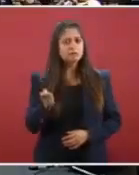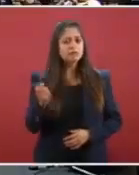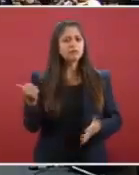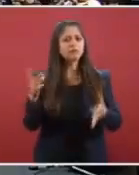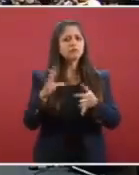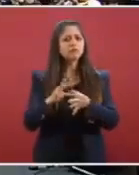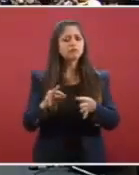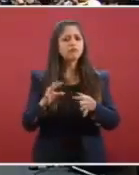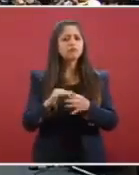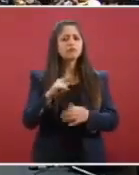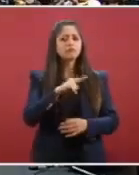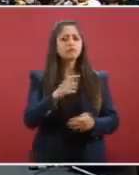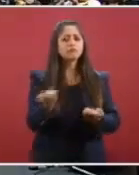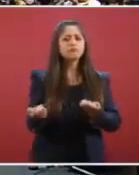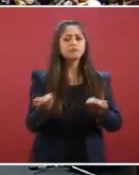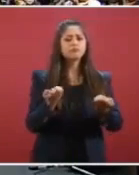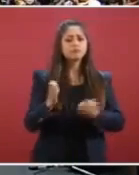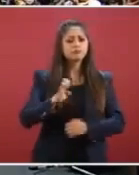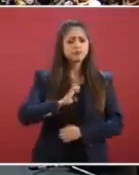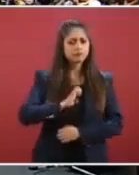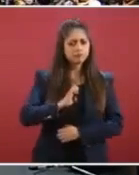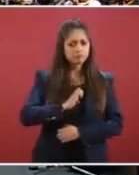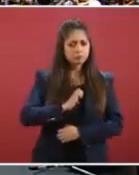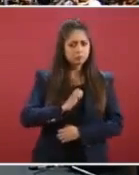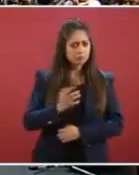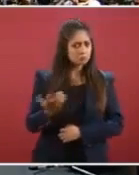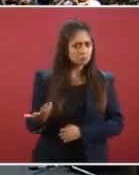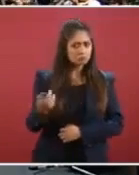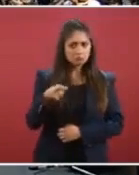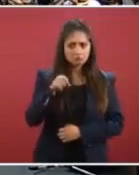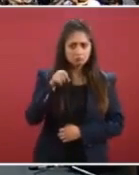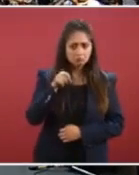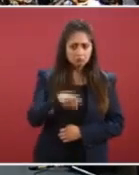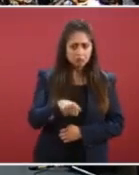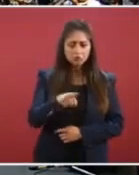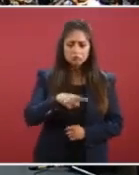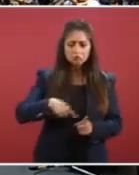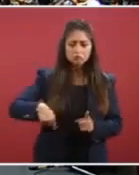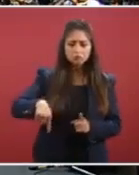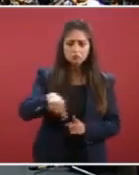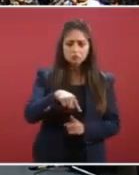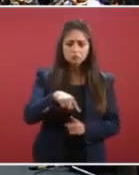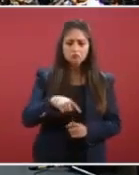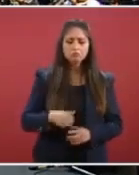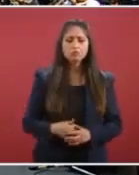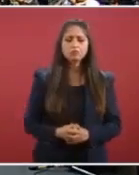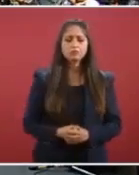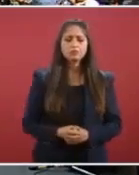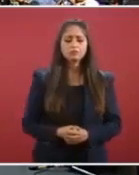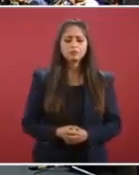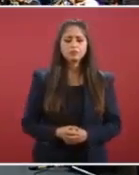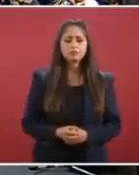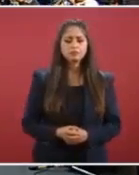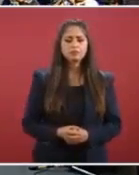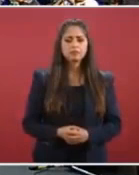entrenadores, y lo mismo, son los que